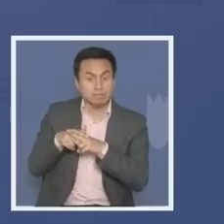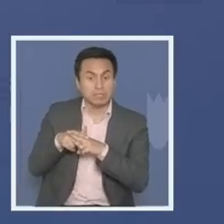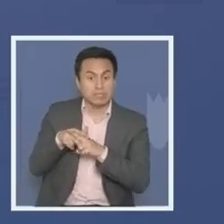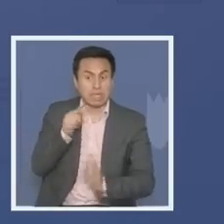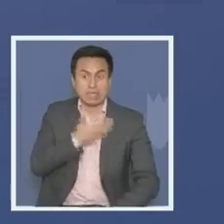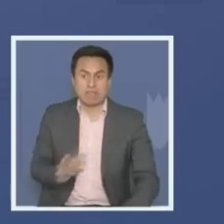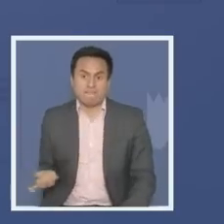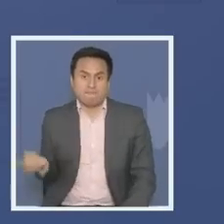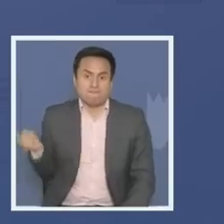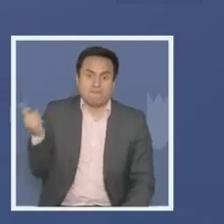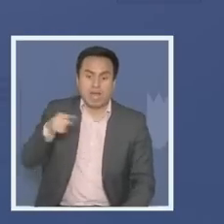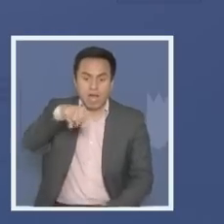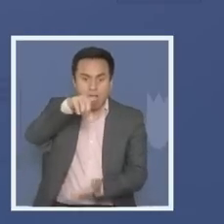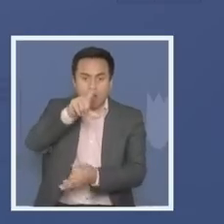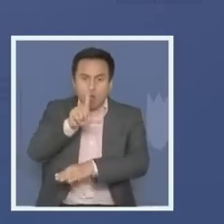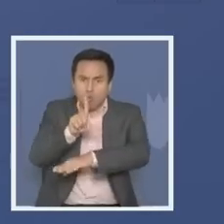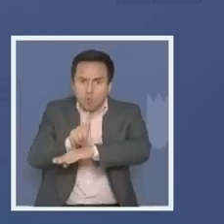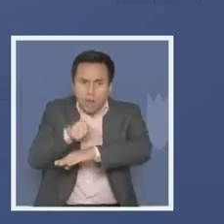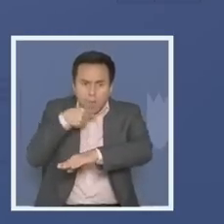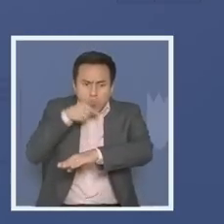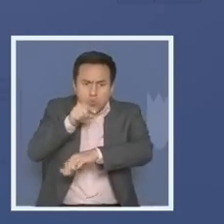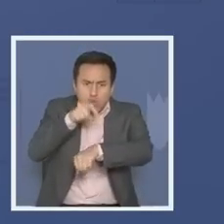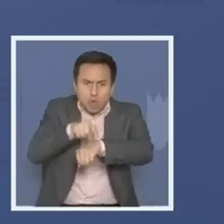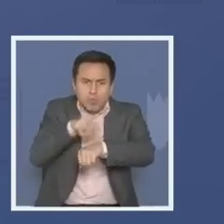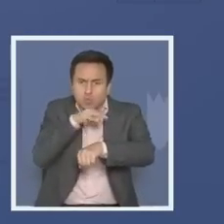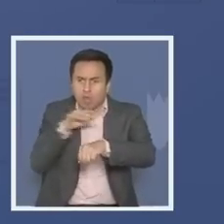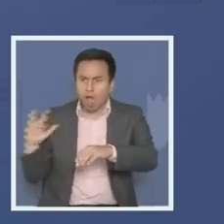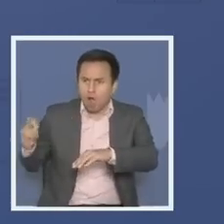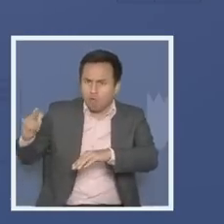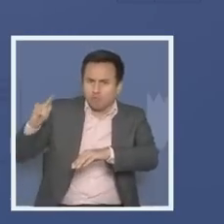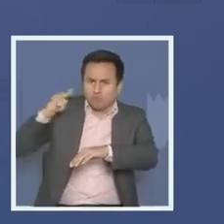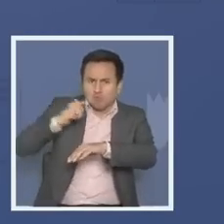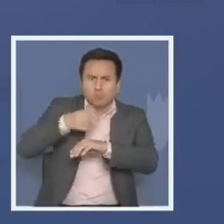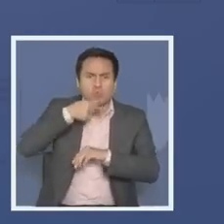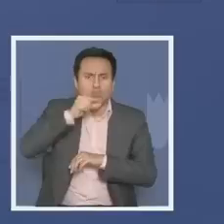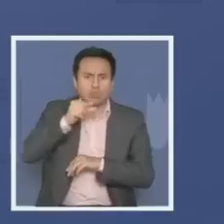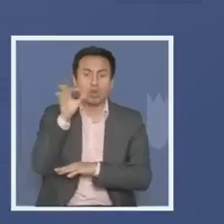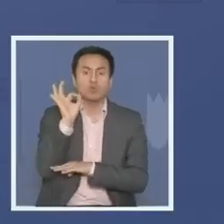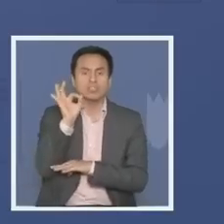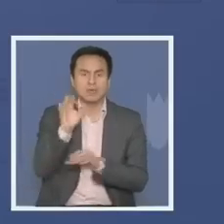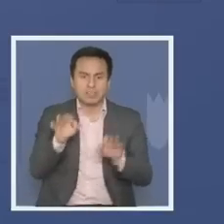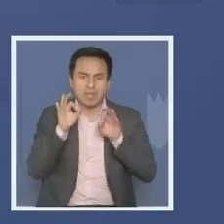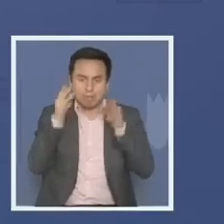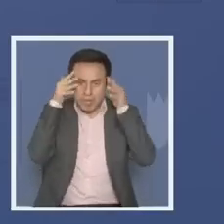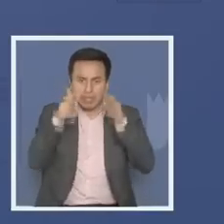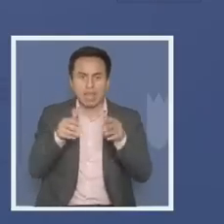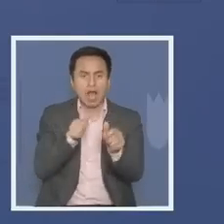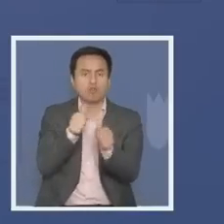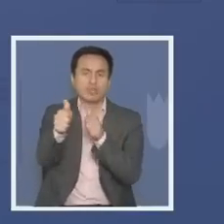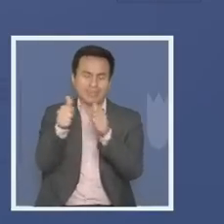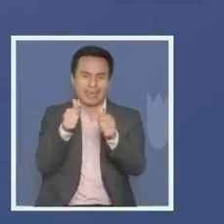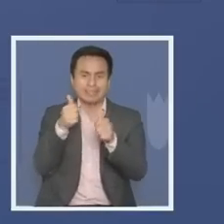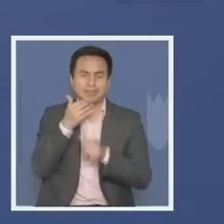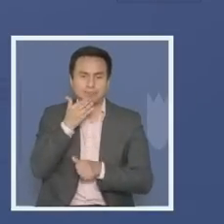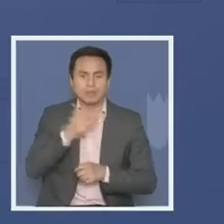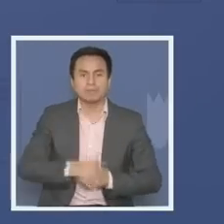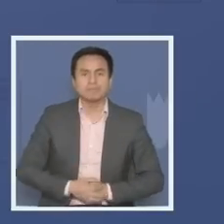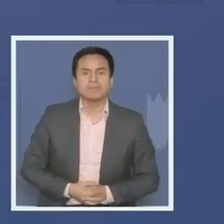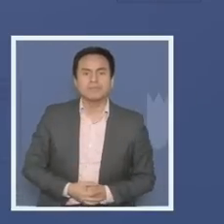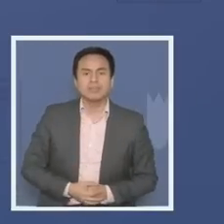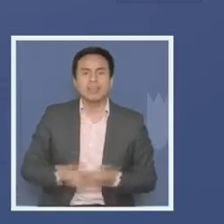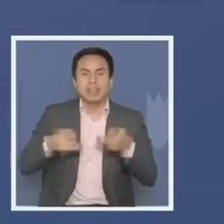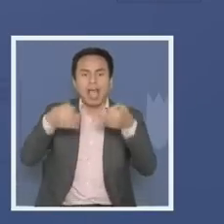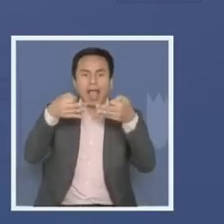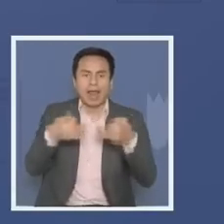a viajar a la zona, en pocos minutos más va a despegar para reunirse especialmente con las autoridades